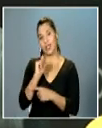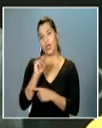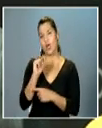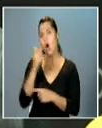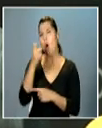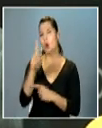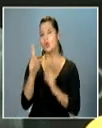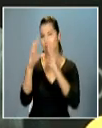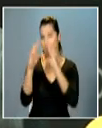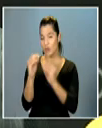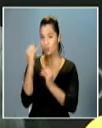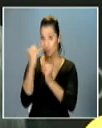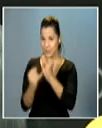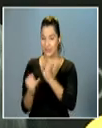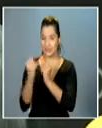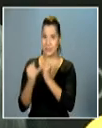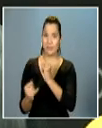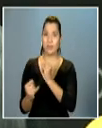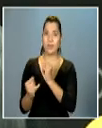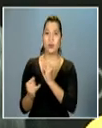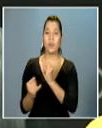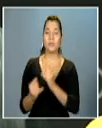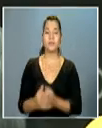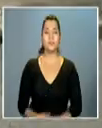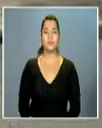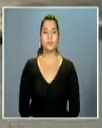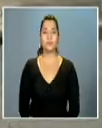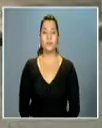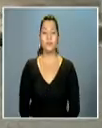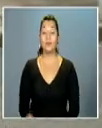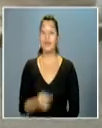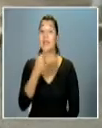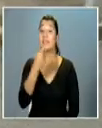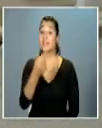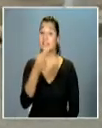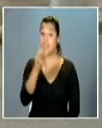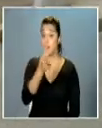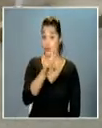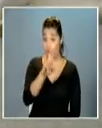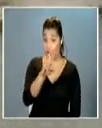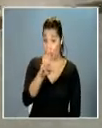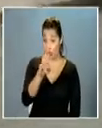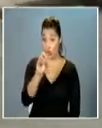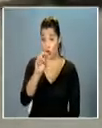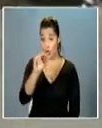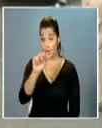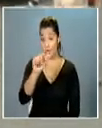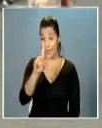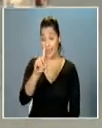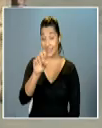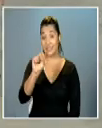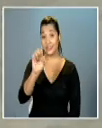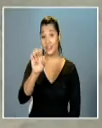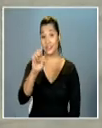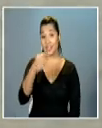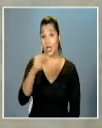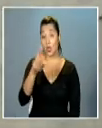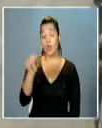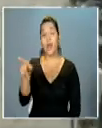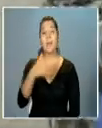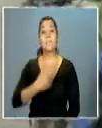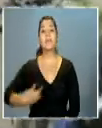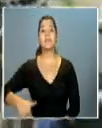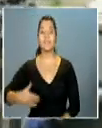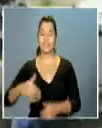las 11 de la noche que abandonó la Fiscalía. Según Ronald Segura, el presidente de la Asociación de Fiscales, pero quien fue por mucho